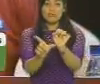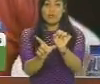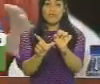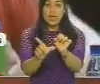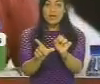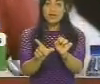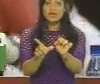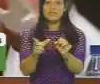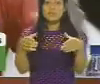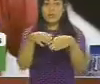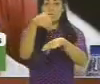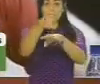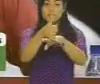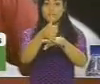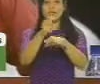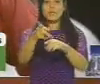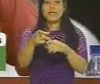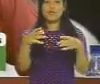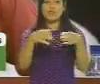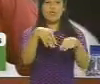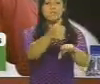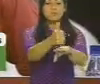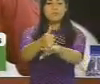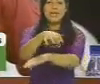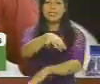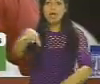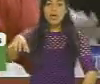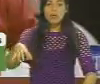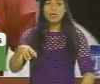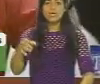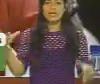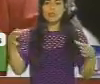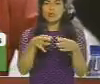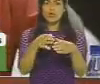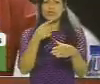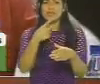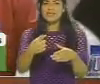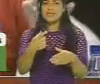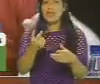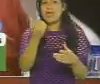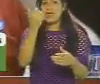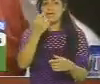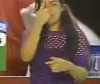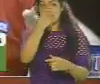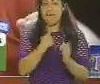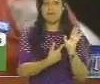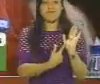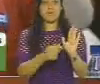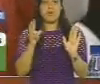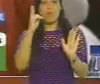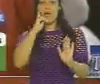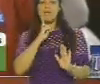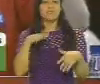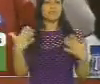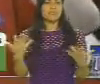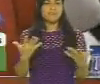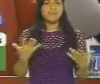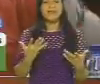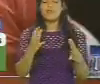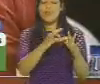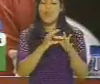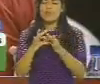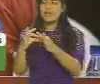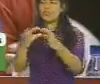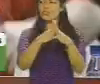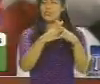de la dirección nacional y las direcciones regionales. El mejor ejemplo que se dio aquí en Guayana fue la unidad de todos